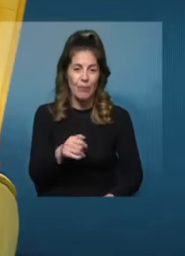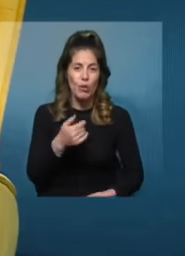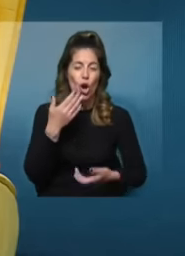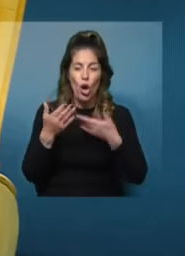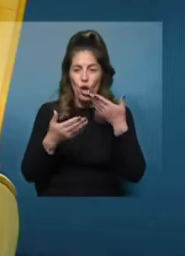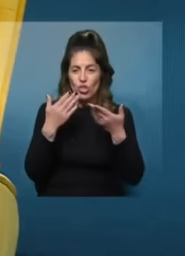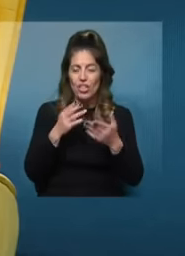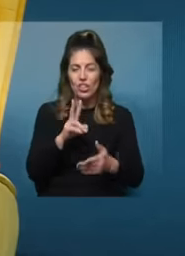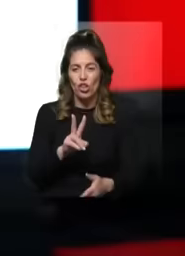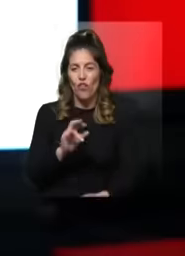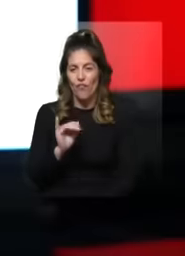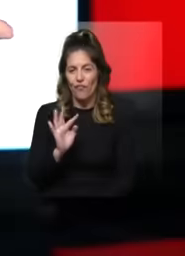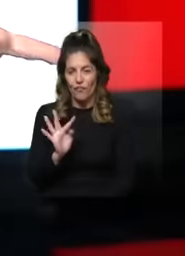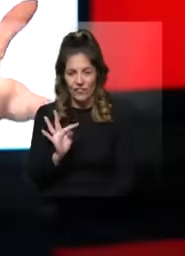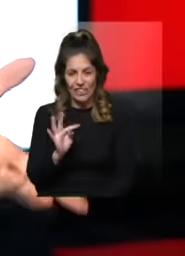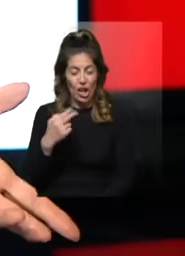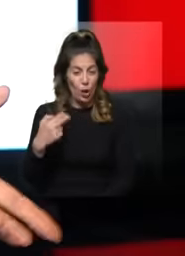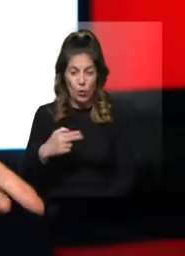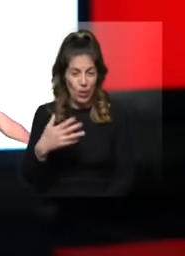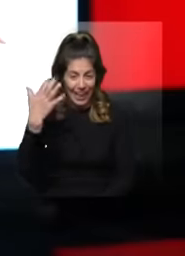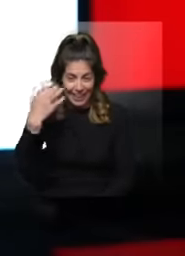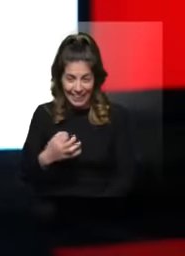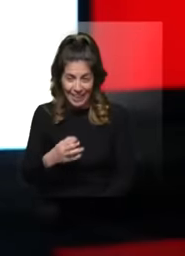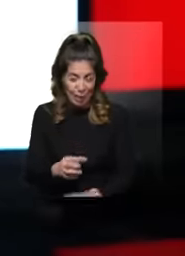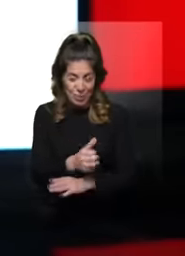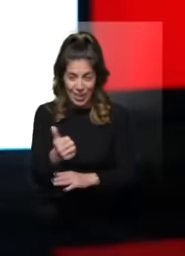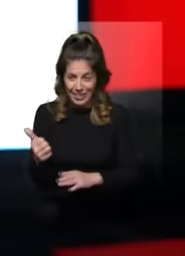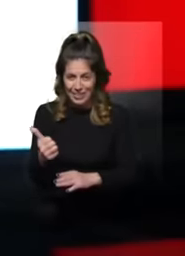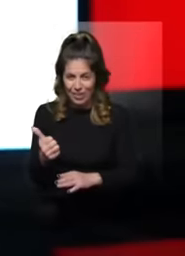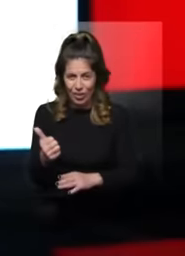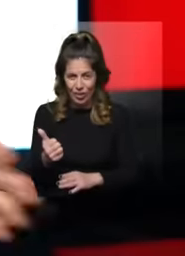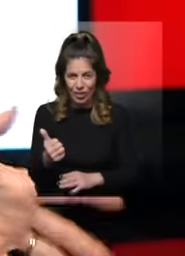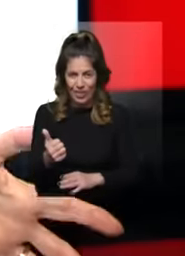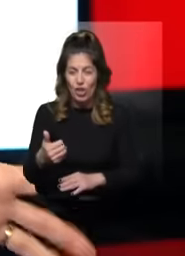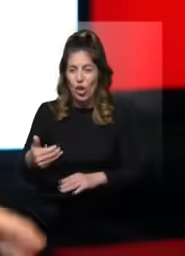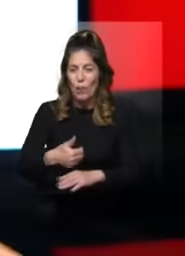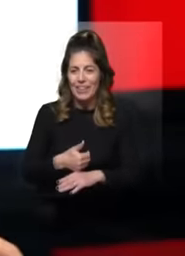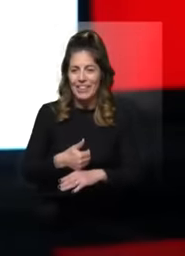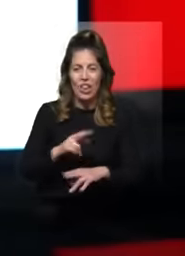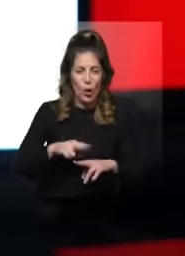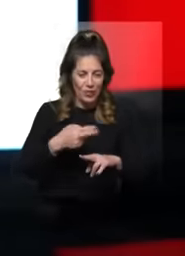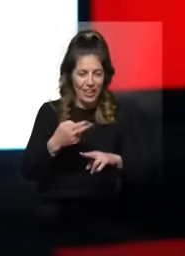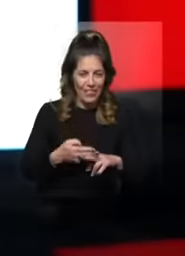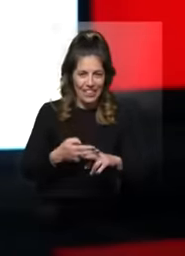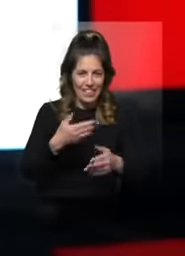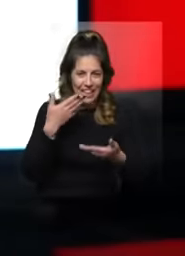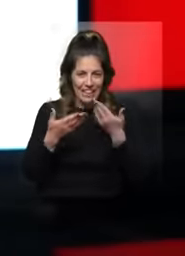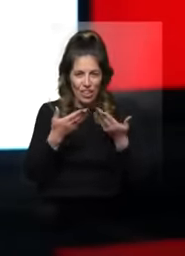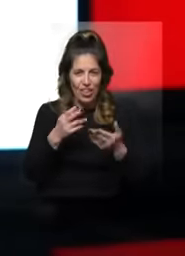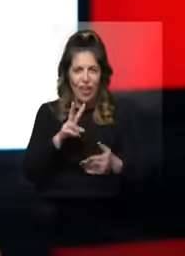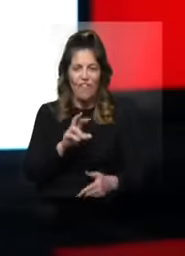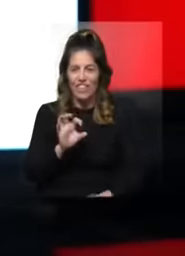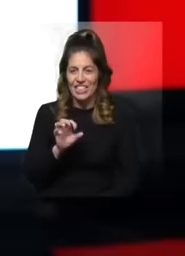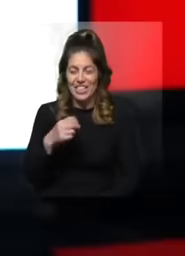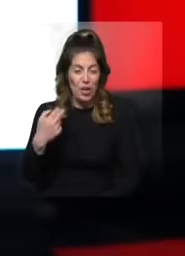Beat en general nunca creíamos que íbamos a tener éxito, pero resultaba que nos pedían un bis. Entonces el bis, que no estaba